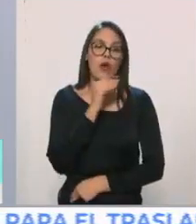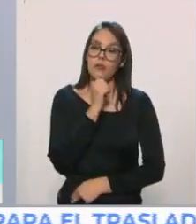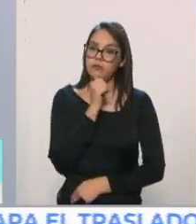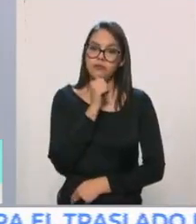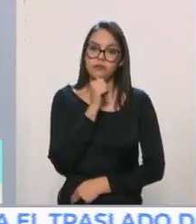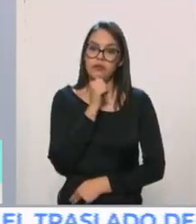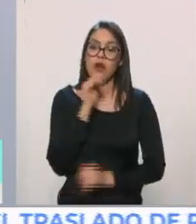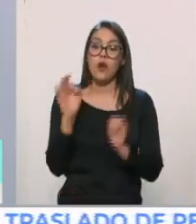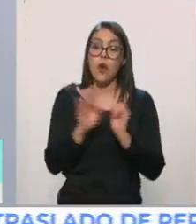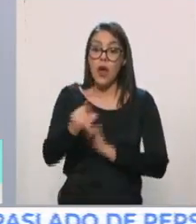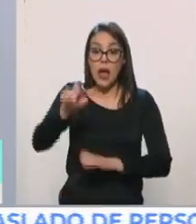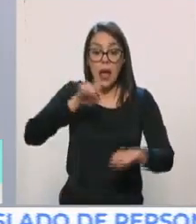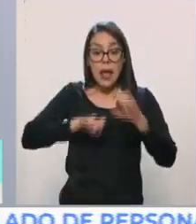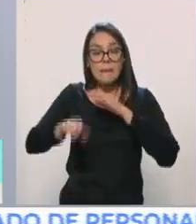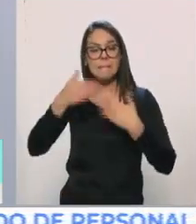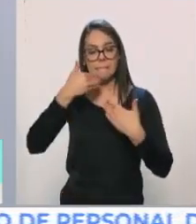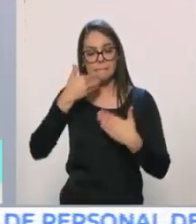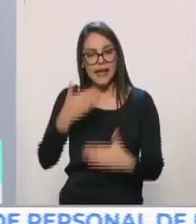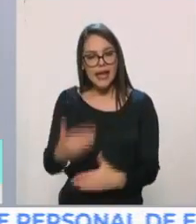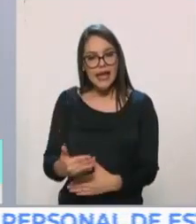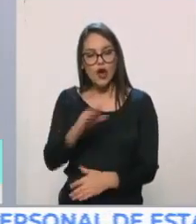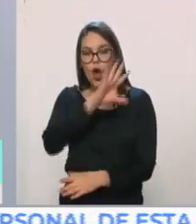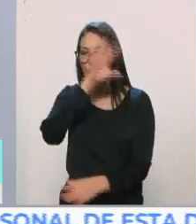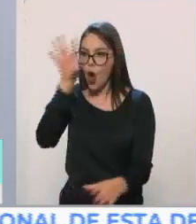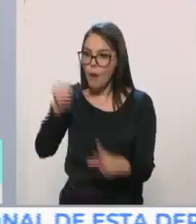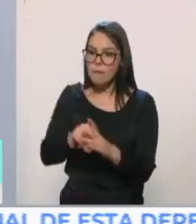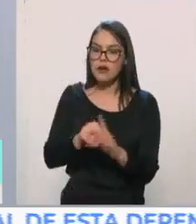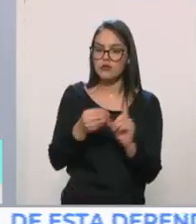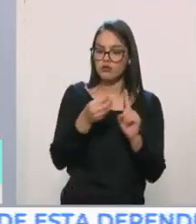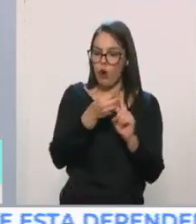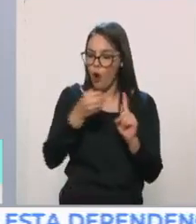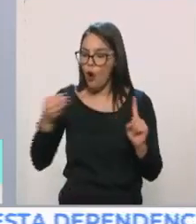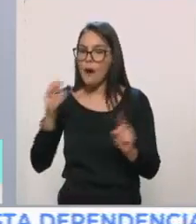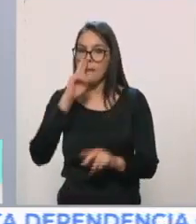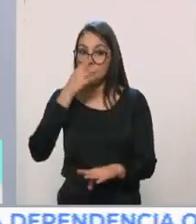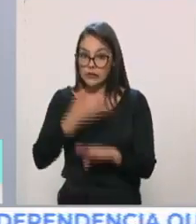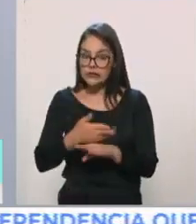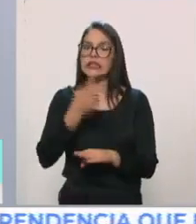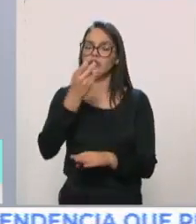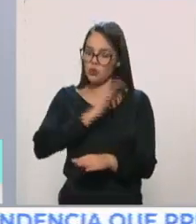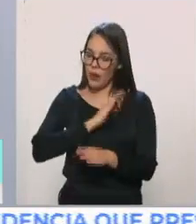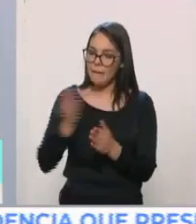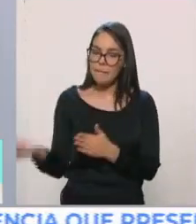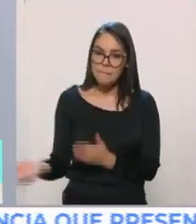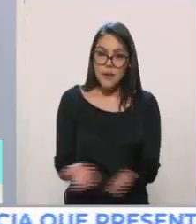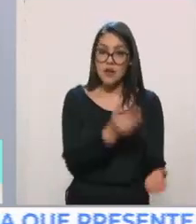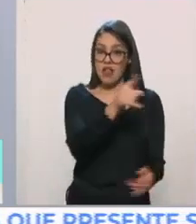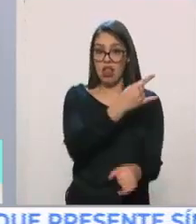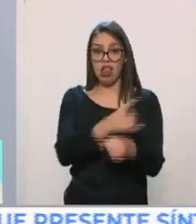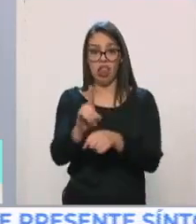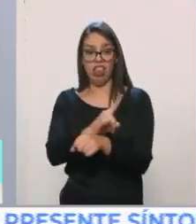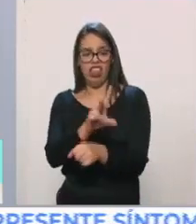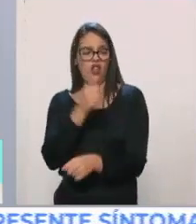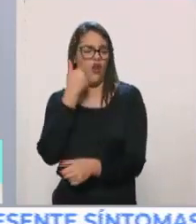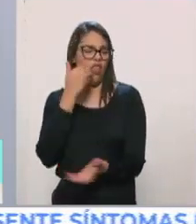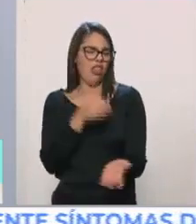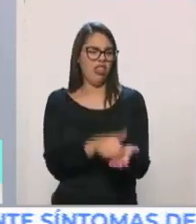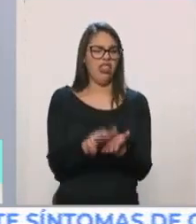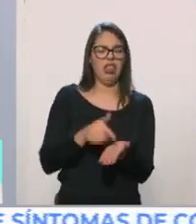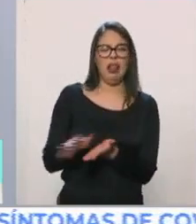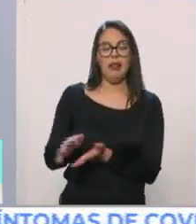empresas socialmente responsables. Y puedo enviar una iniciativa de ley al Congreso de la Ciudad de México,